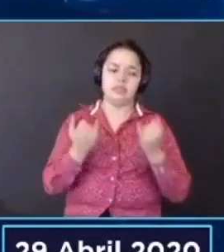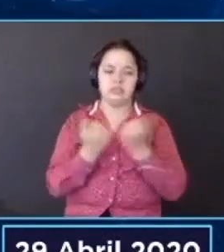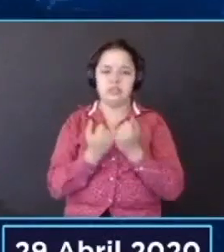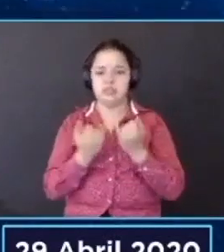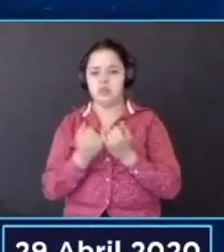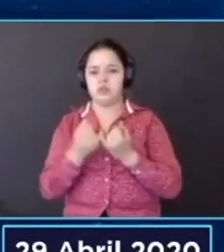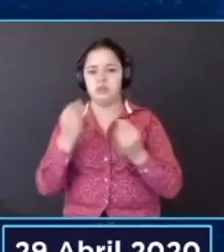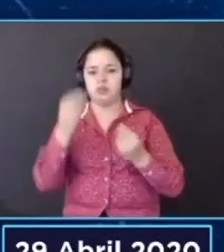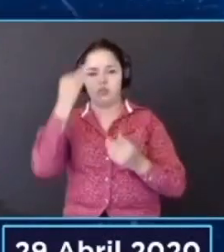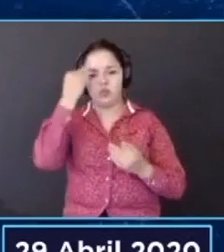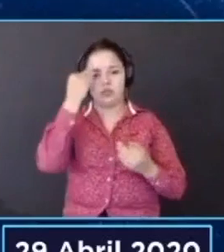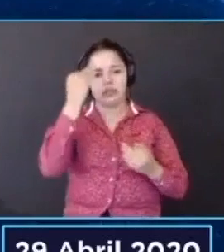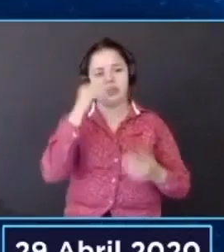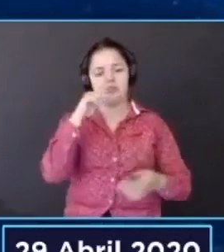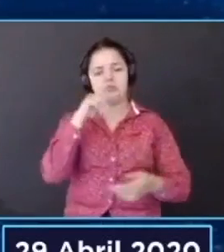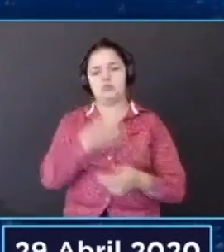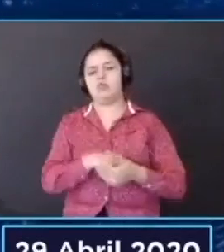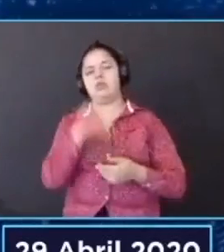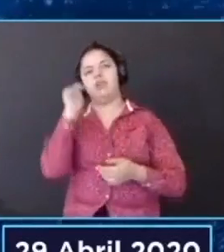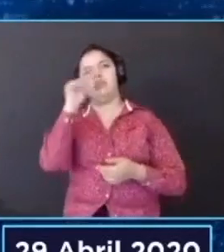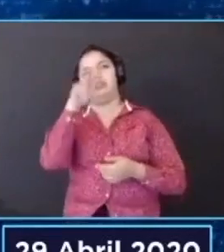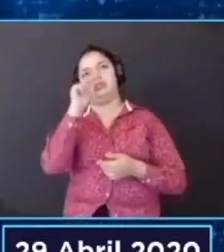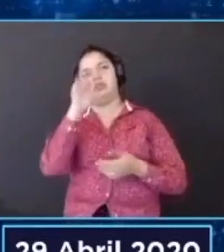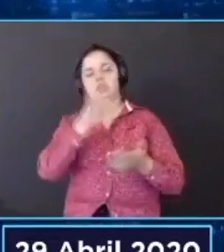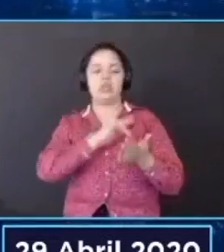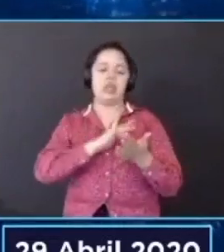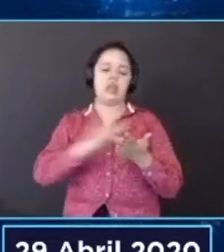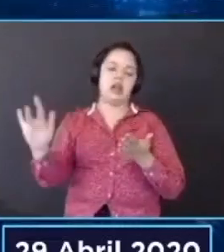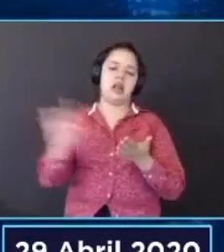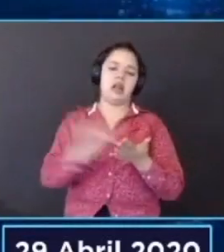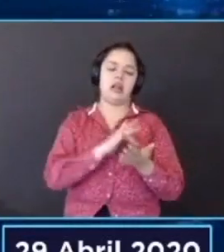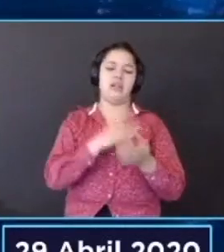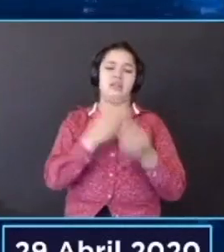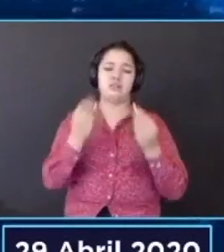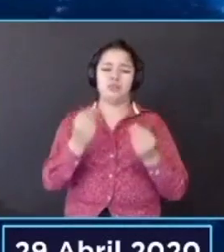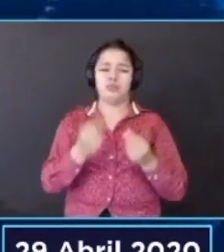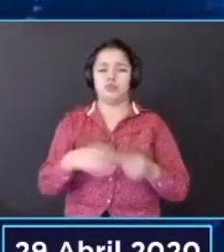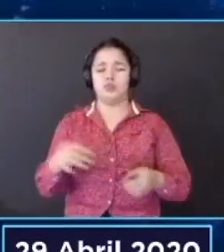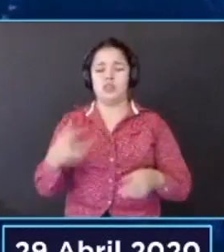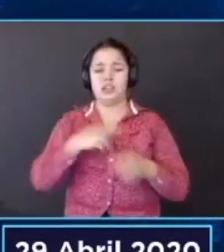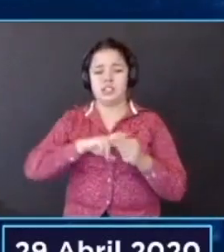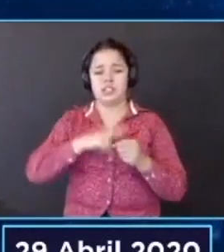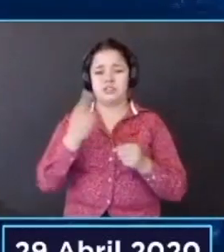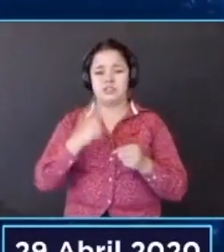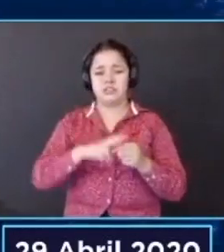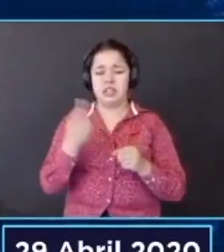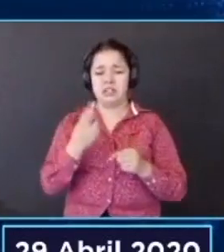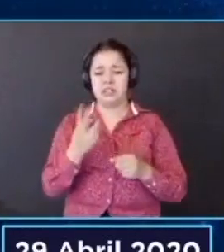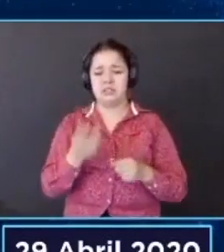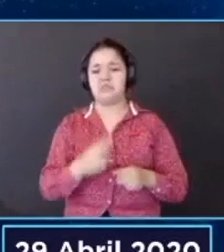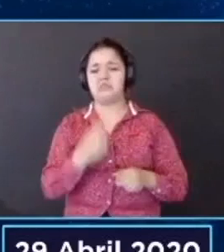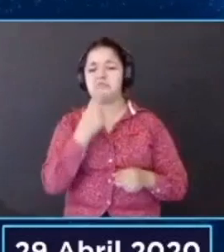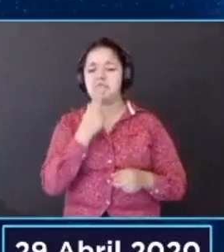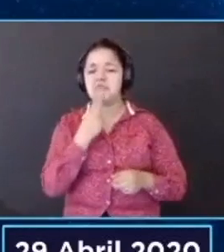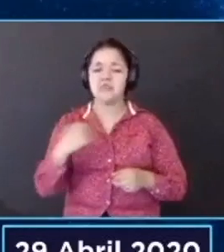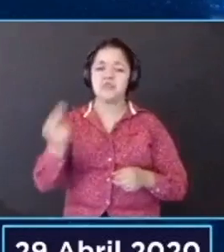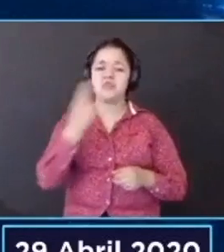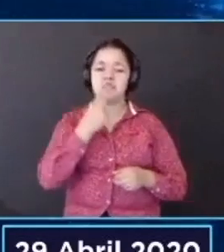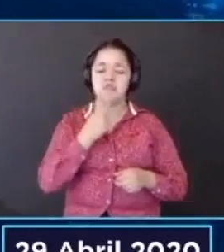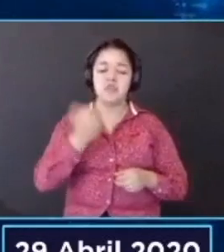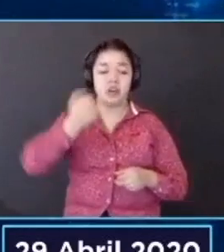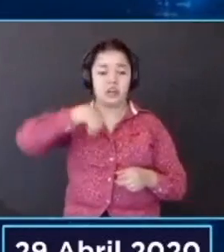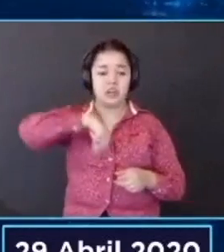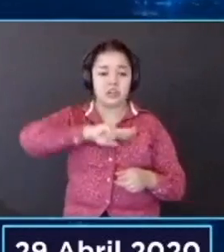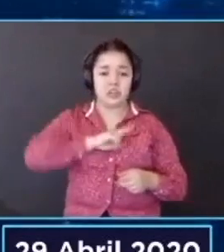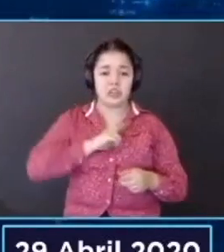horas pantalla, poca actividad física, comida chatarra y bebidas endulzadas. Nosotros somos el país número uno